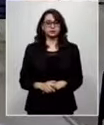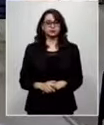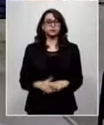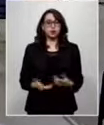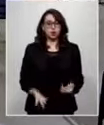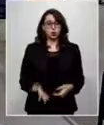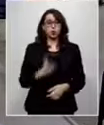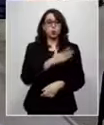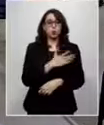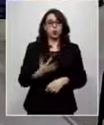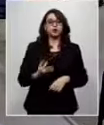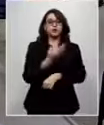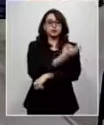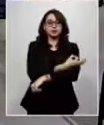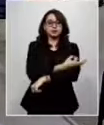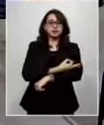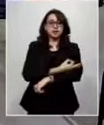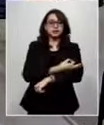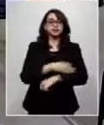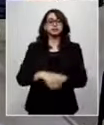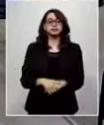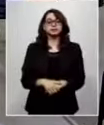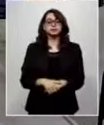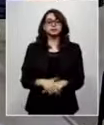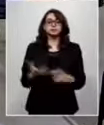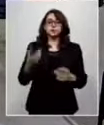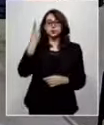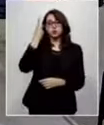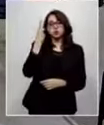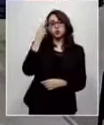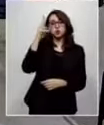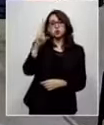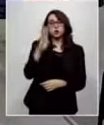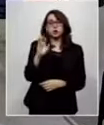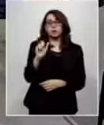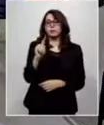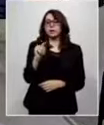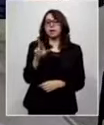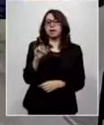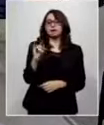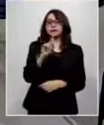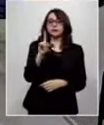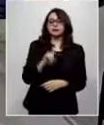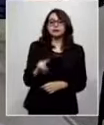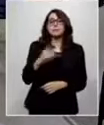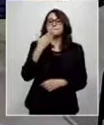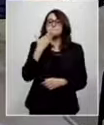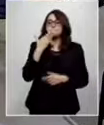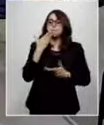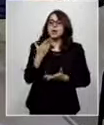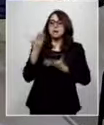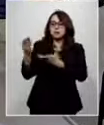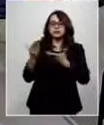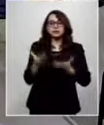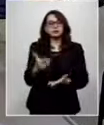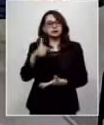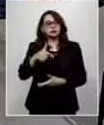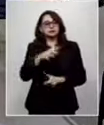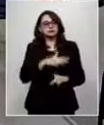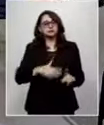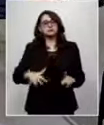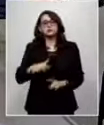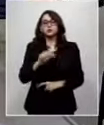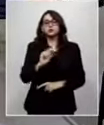Muy buenas tardes. Doctora Beatriz Gutiérrez Müller, bienvenida a la Suprema Corte de Justicia